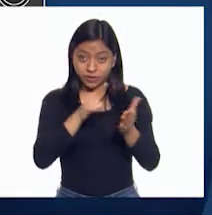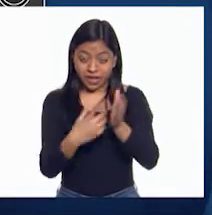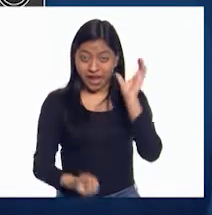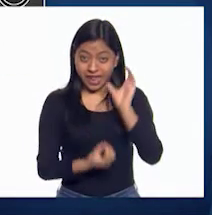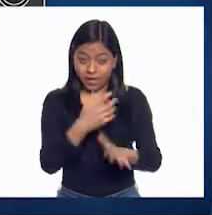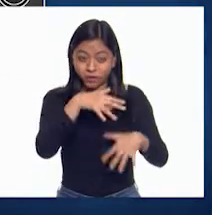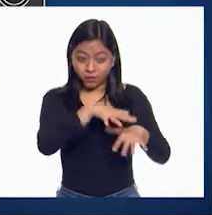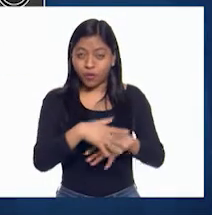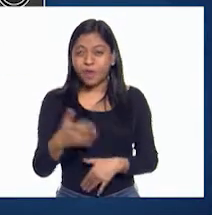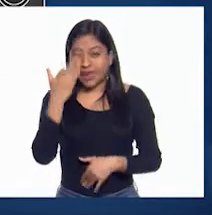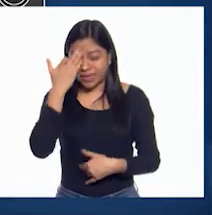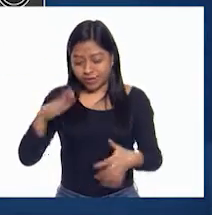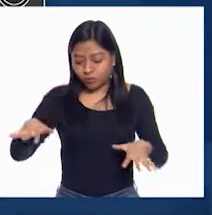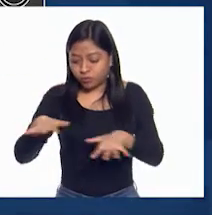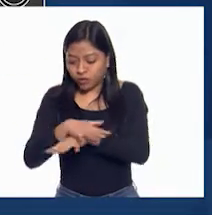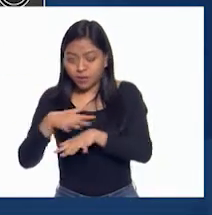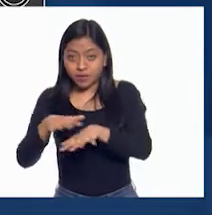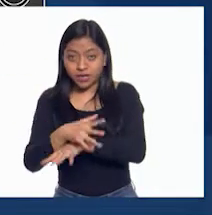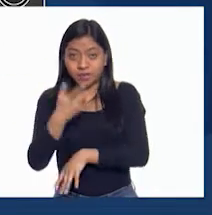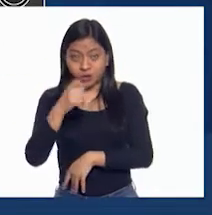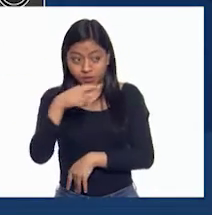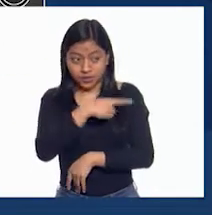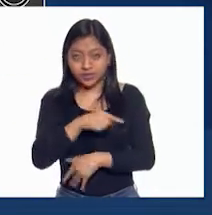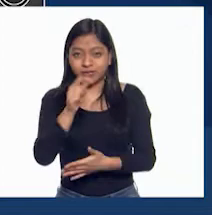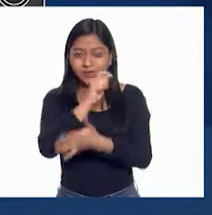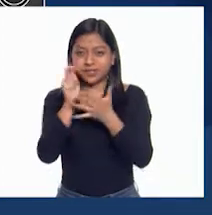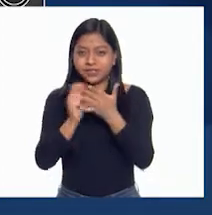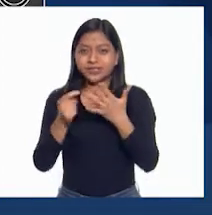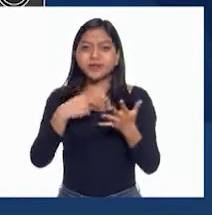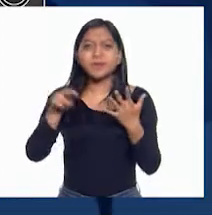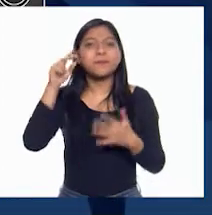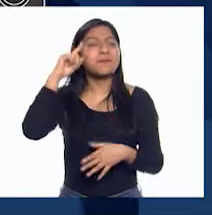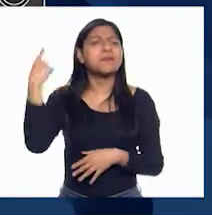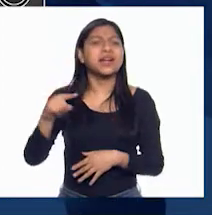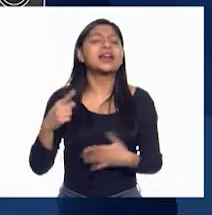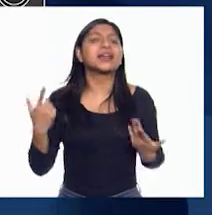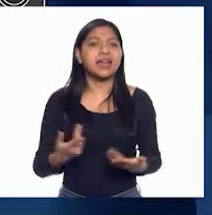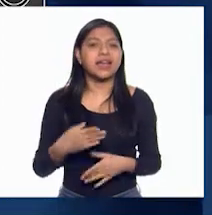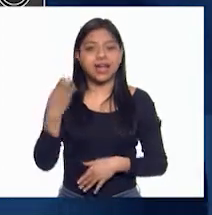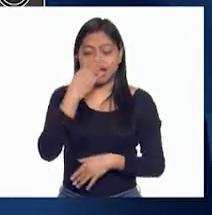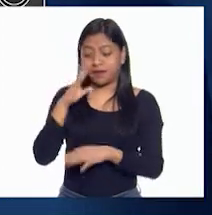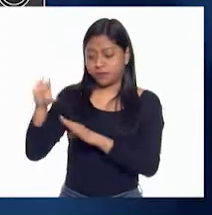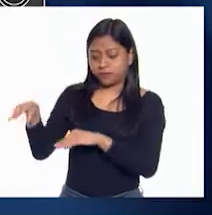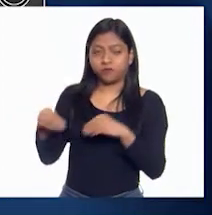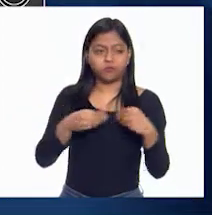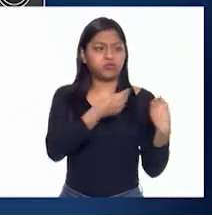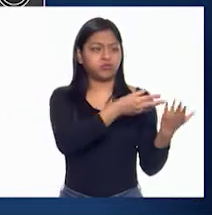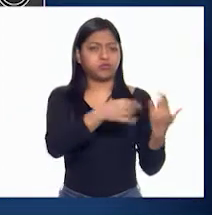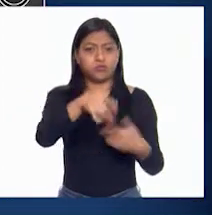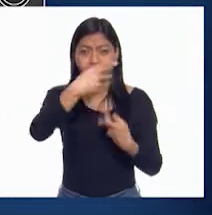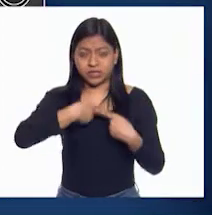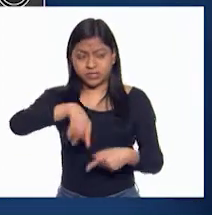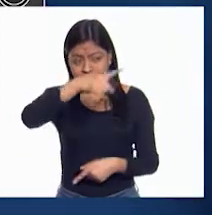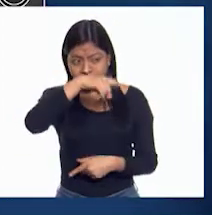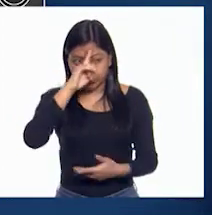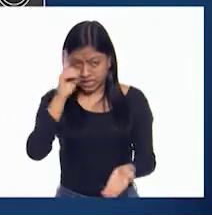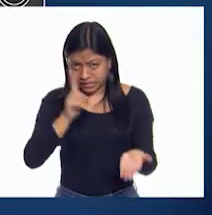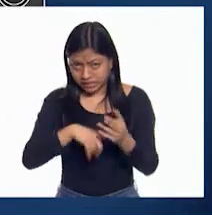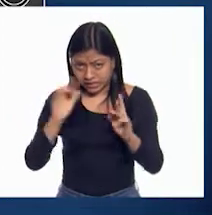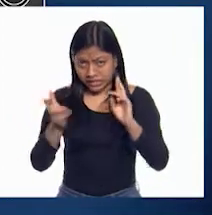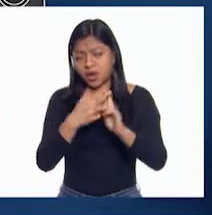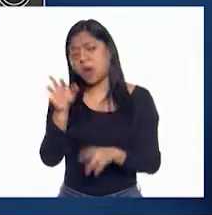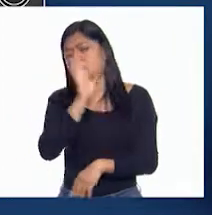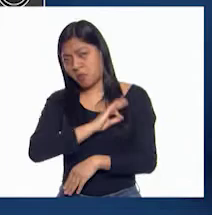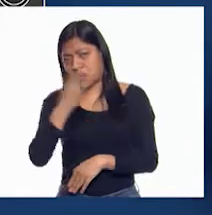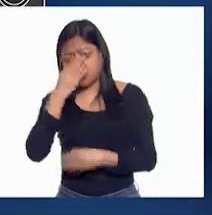de la época, la Reforma de Lutero hace un llamado a volver a las raíces bíblicas, a que el creyente tenga acceso directo a la